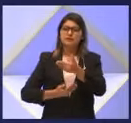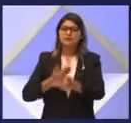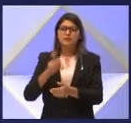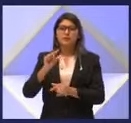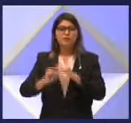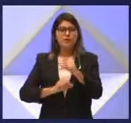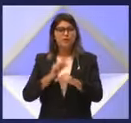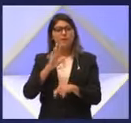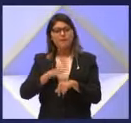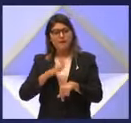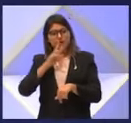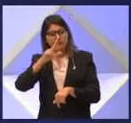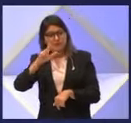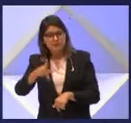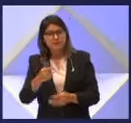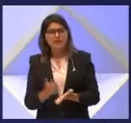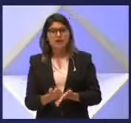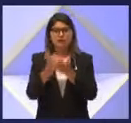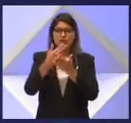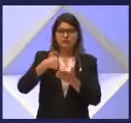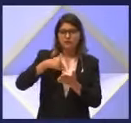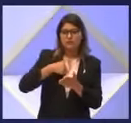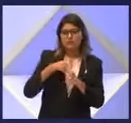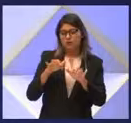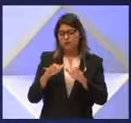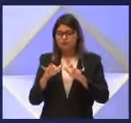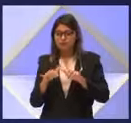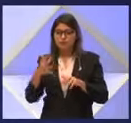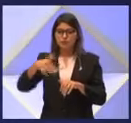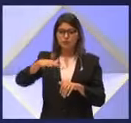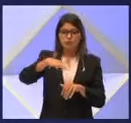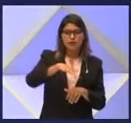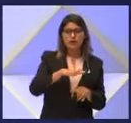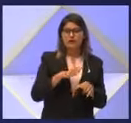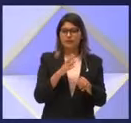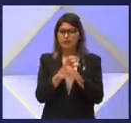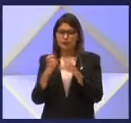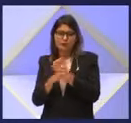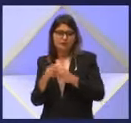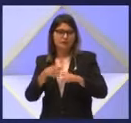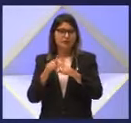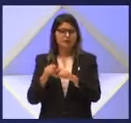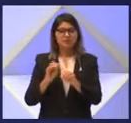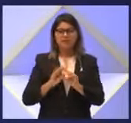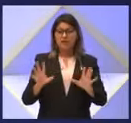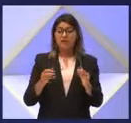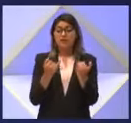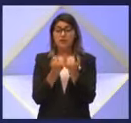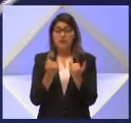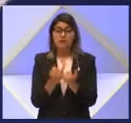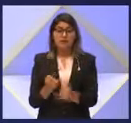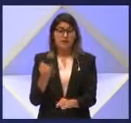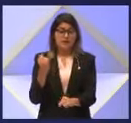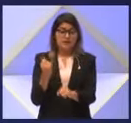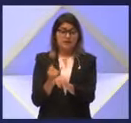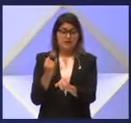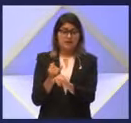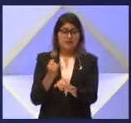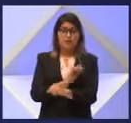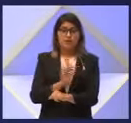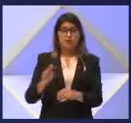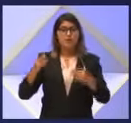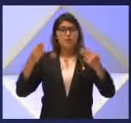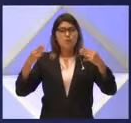sean sumamente eficientes poder descargar música y llevarla donde queramos con nuestros aparatos